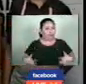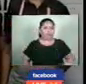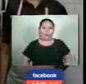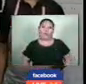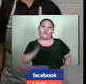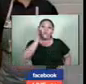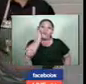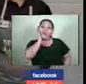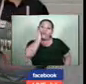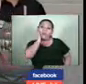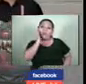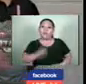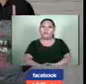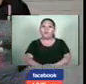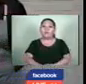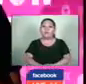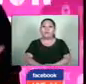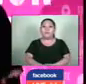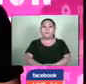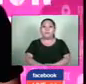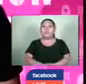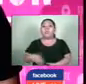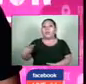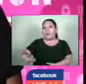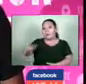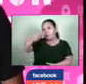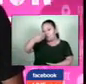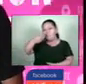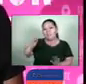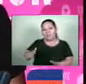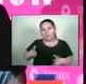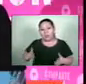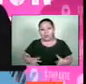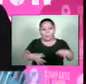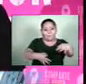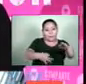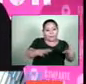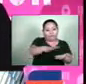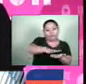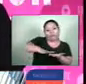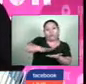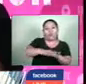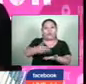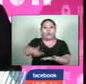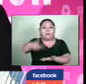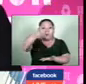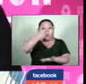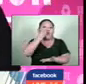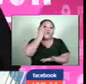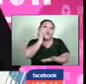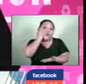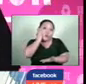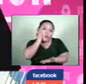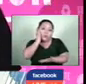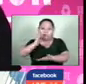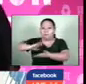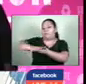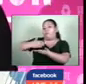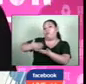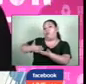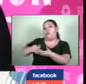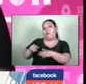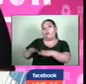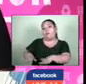delantales de color rosa. La pizza se la vamos a servir en un papel rosa. Les daremos una tarjeta para que ustedes también